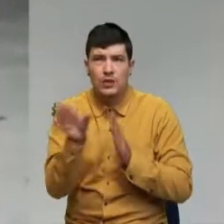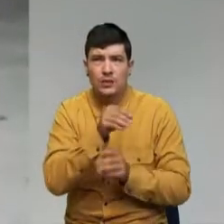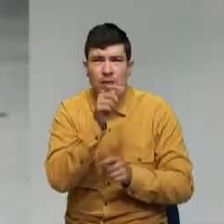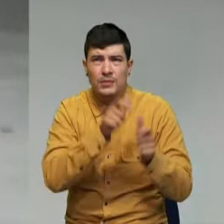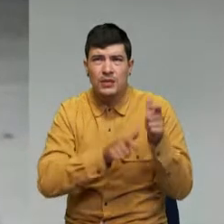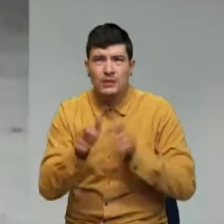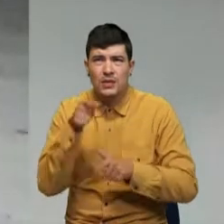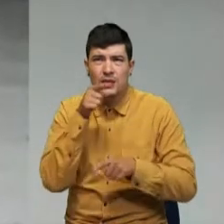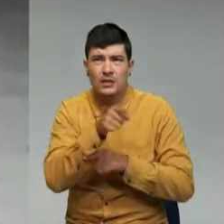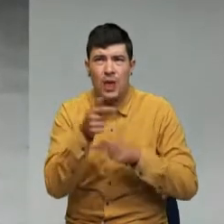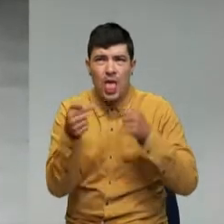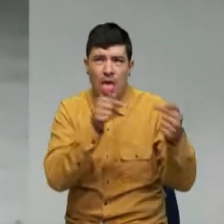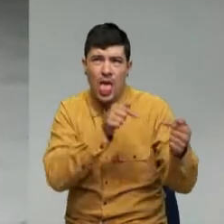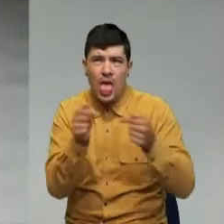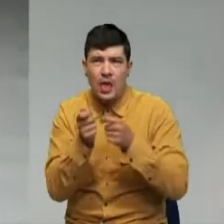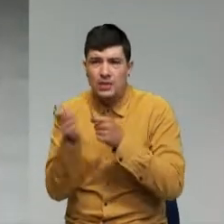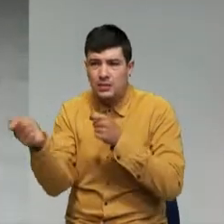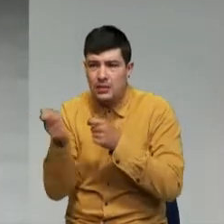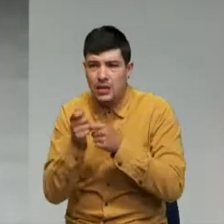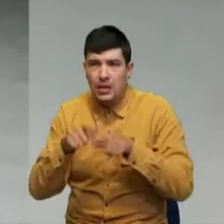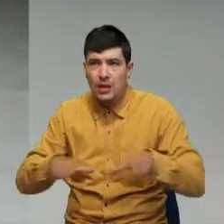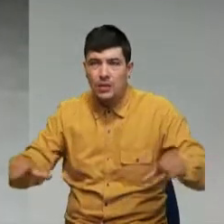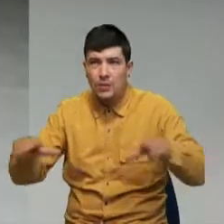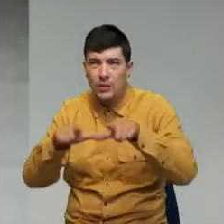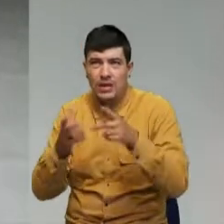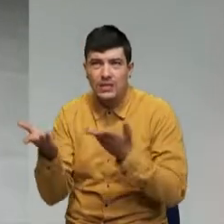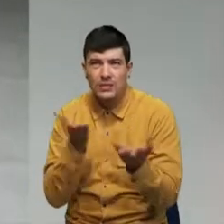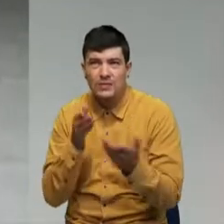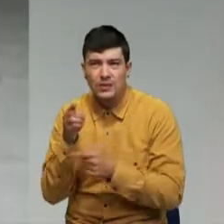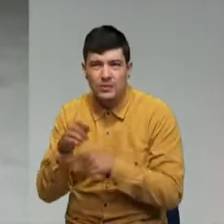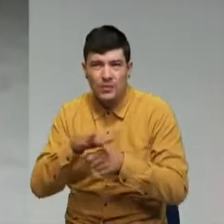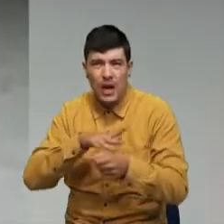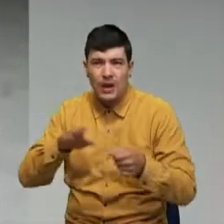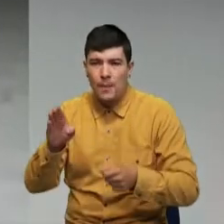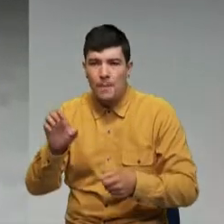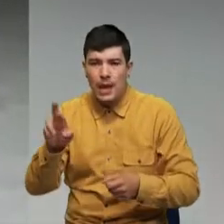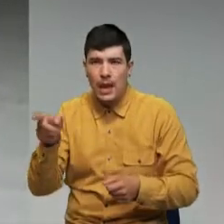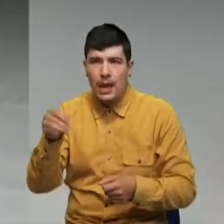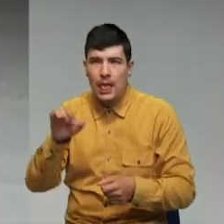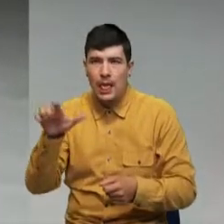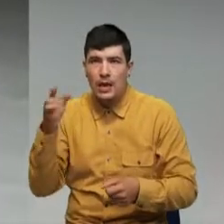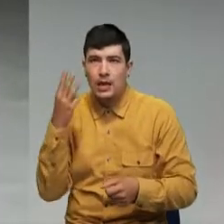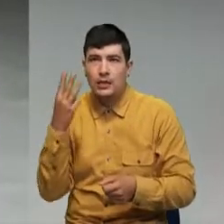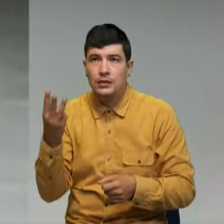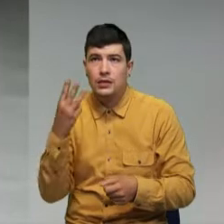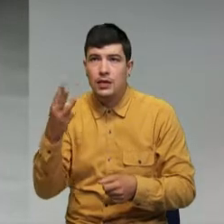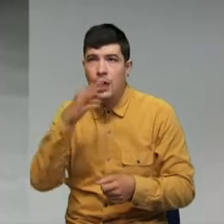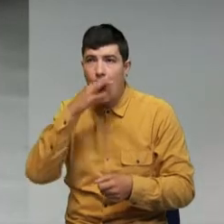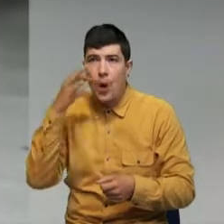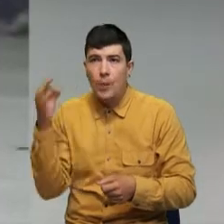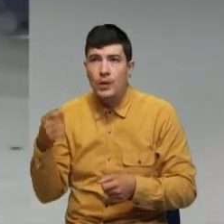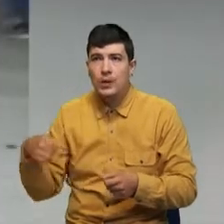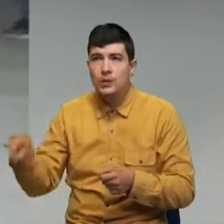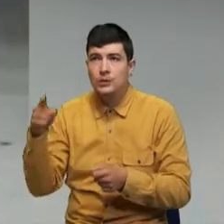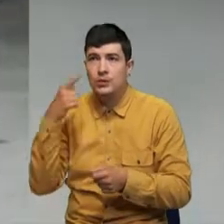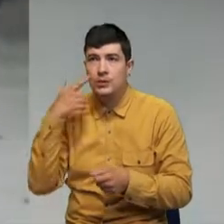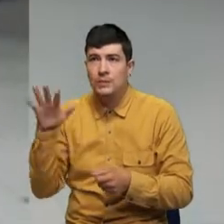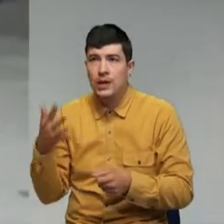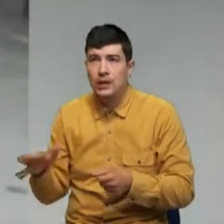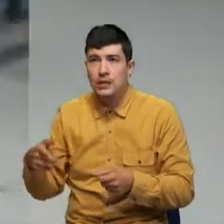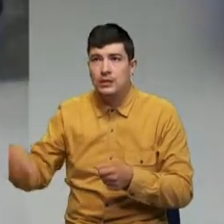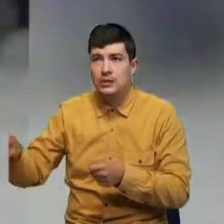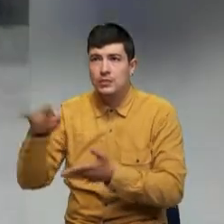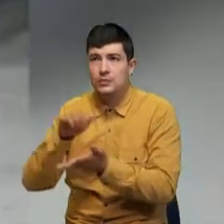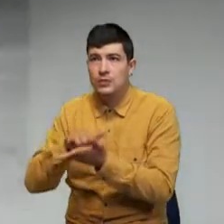riña cerca a la estación de servicio ubicada en el sector del Vergel. Allí tres hombres se enfrentaban al parecer con armas